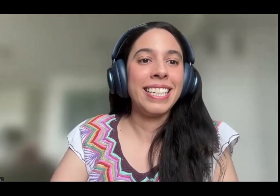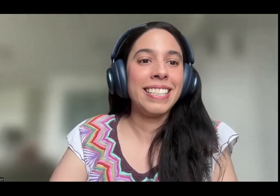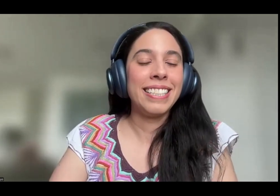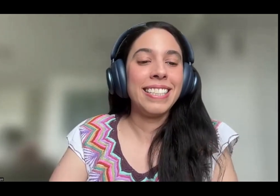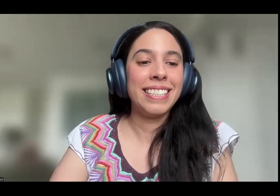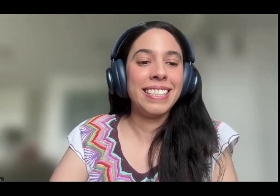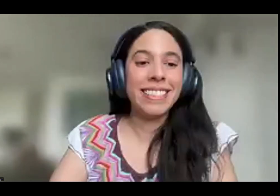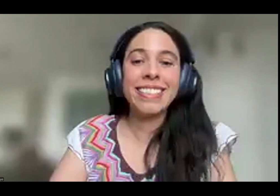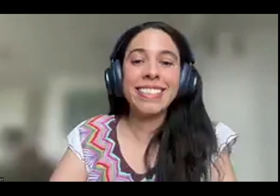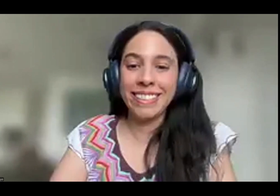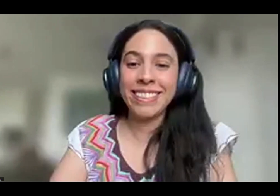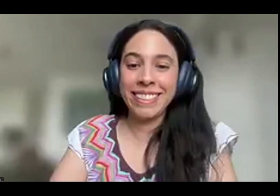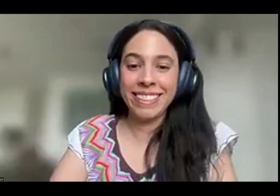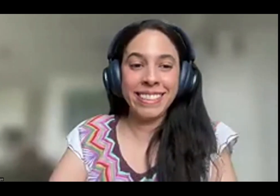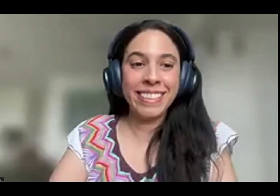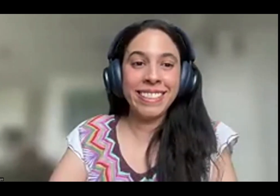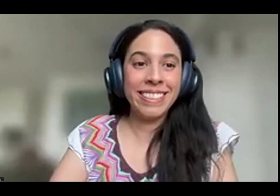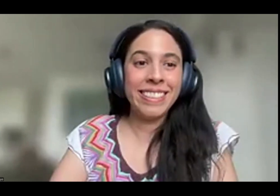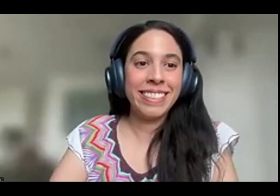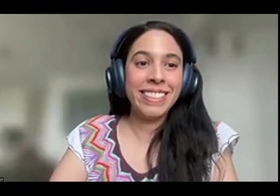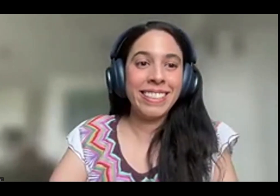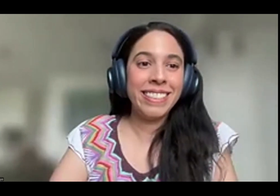Lau, dale.